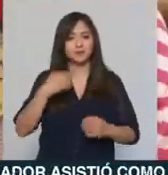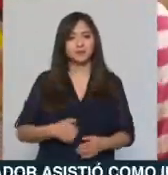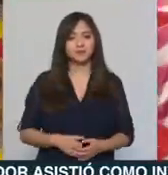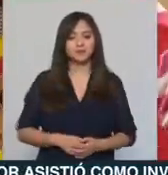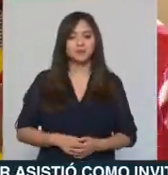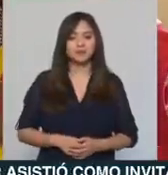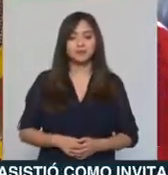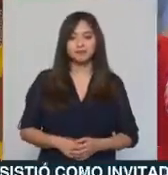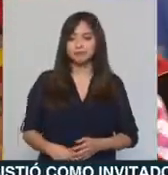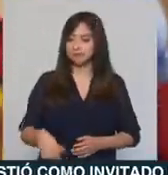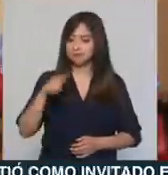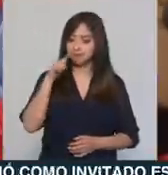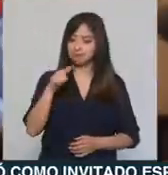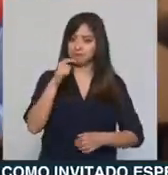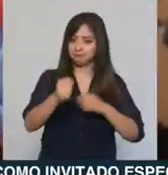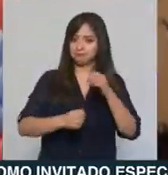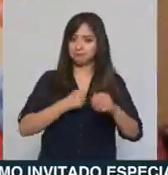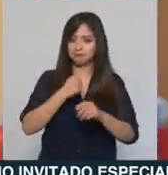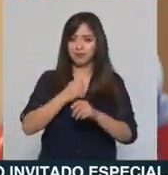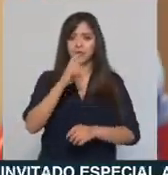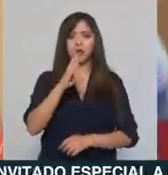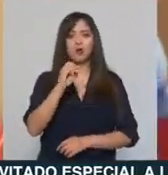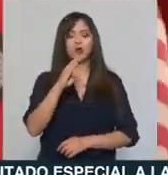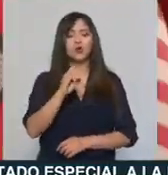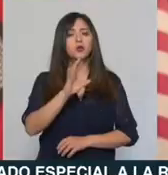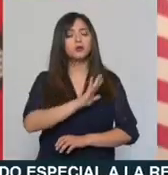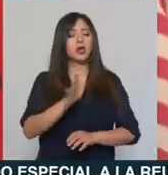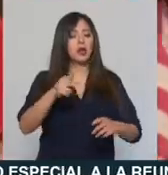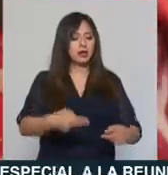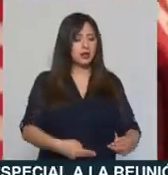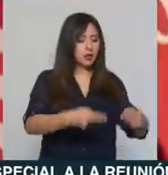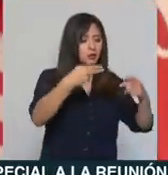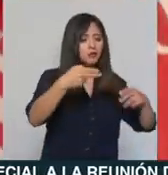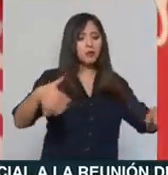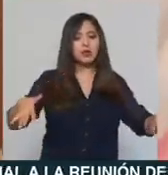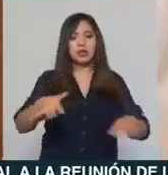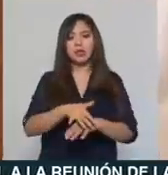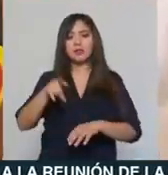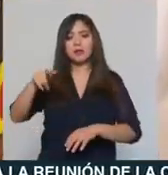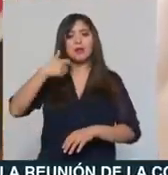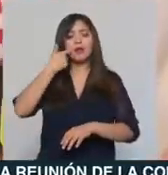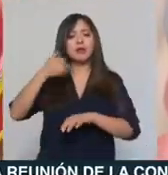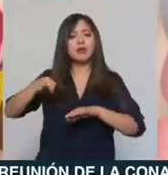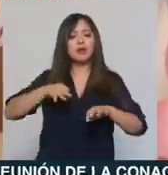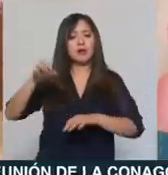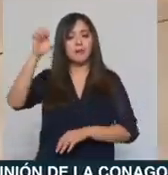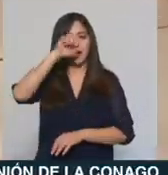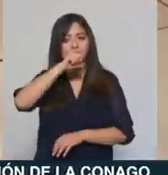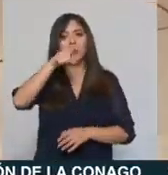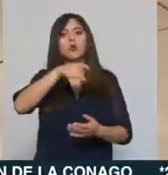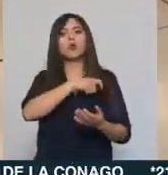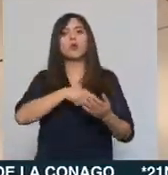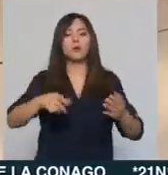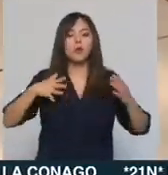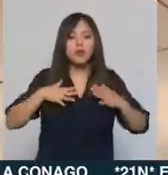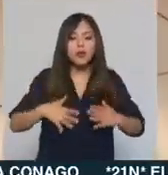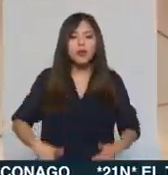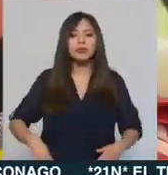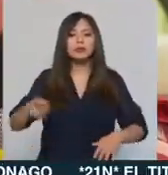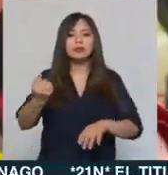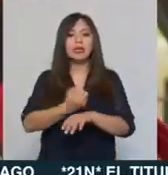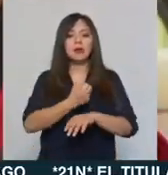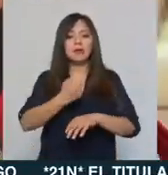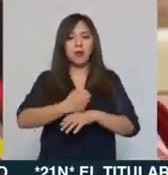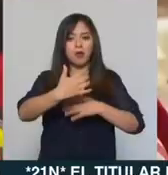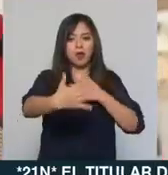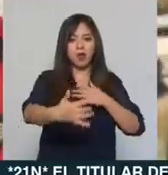Hace 17 años, Costco decidió dejar el comercio para convertirse en payaso. Compró su traje, sus enormes zapatos